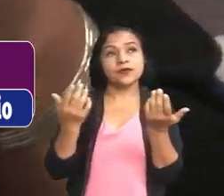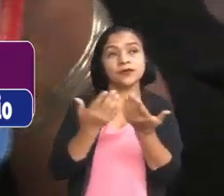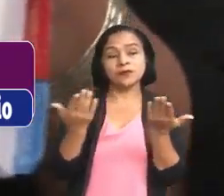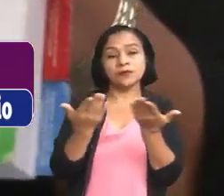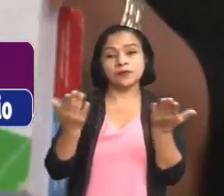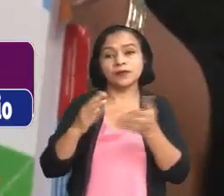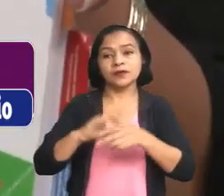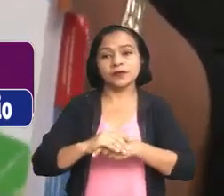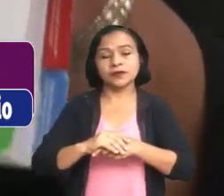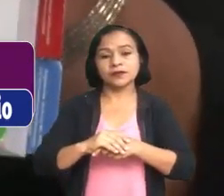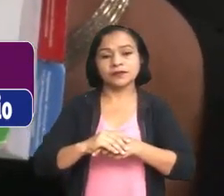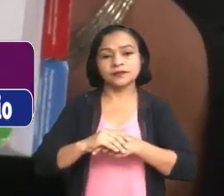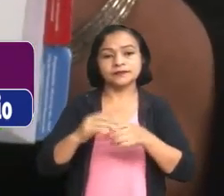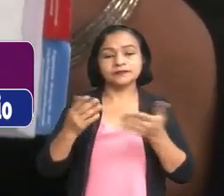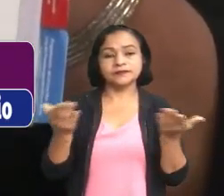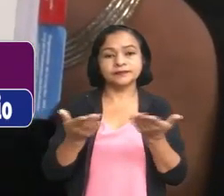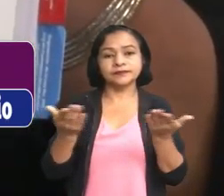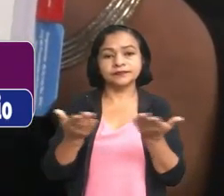Sí.